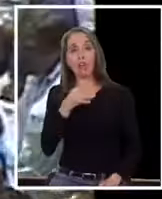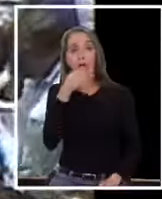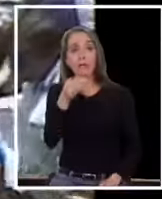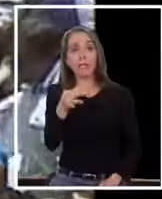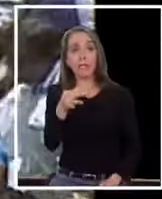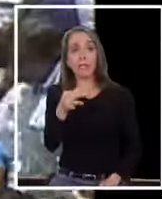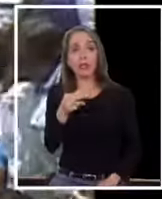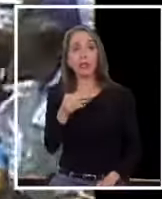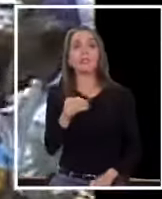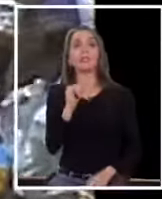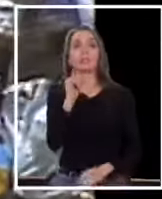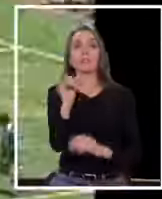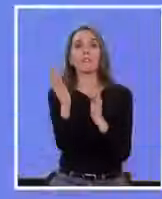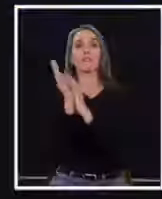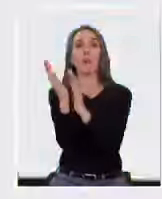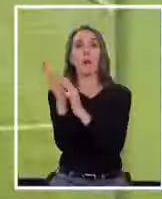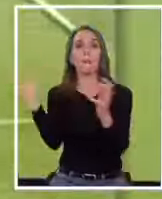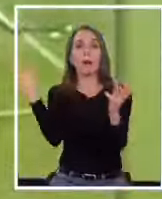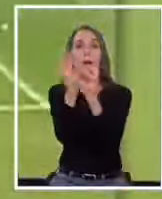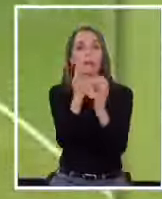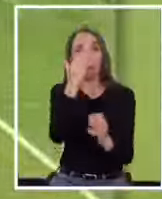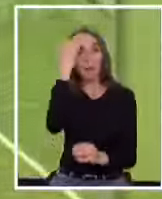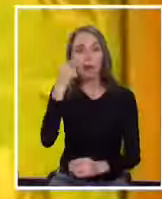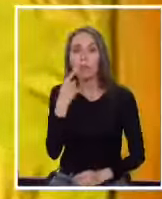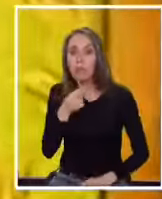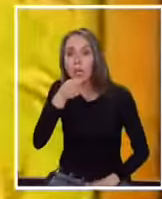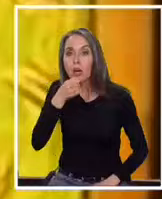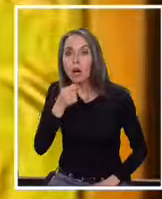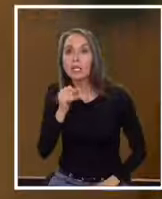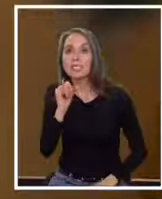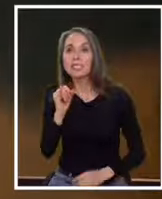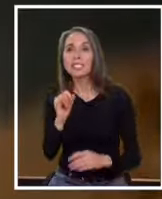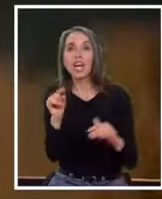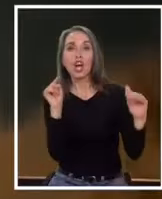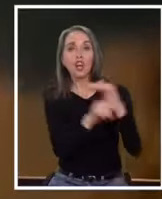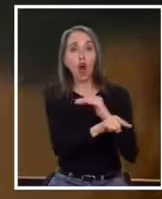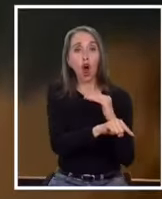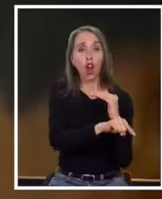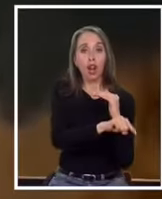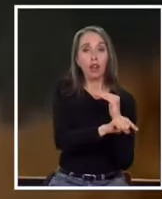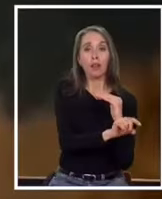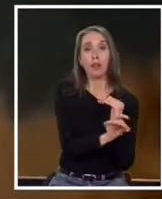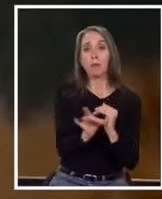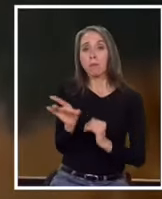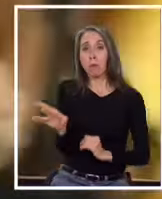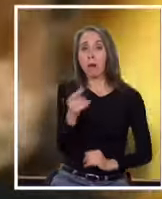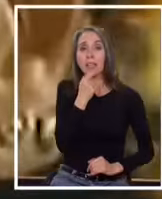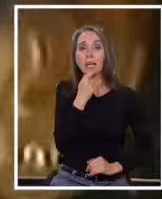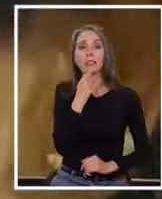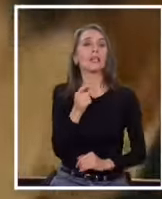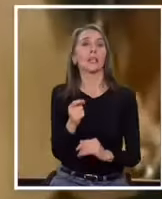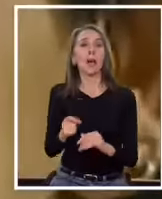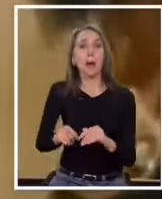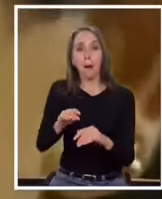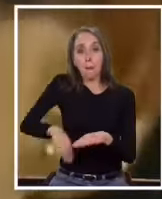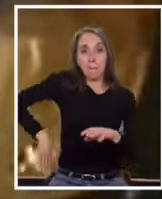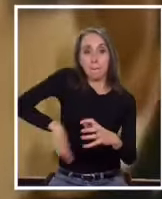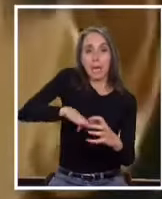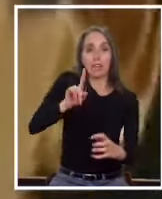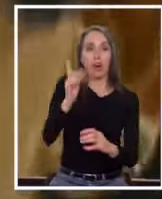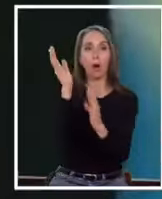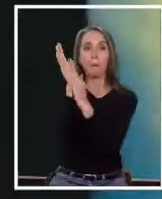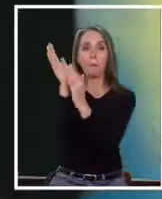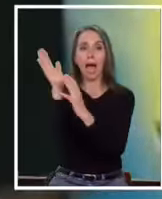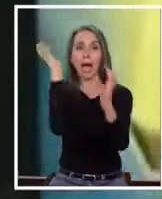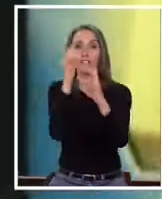reconociera la mano más famosa de los mundiales. El gol contra Inglaterra fue con la mano. Fue con la mano. Bueno, pero sí, escúchame, el que le